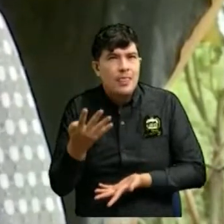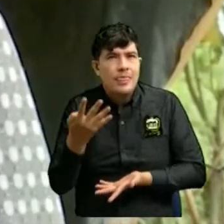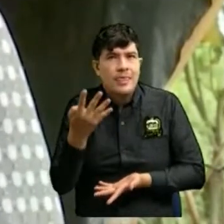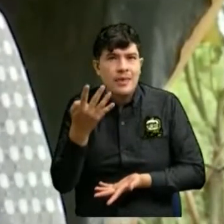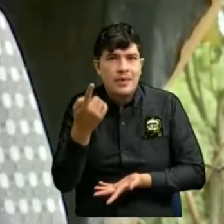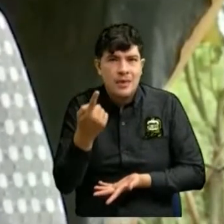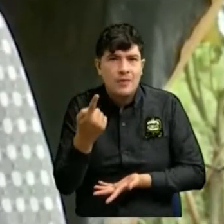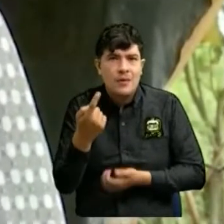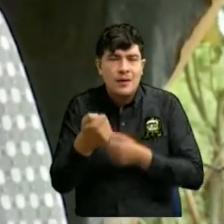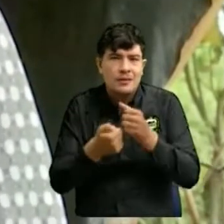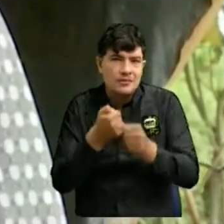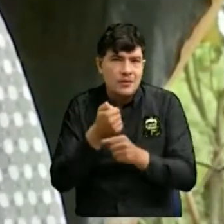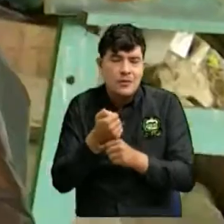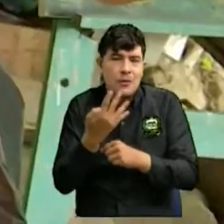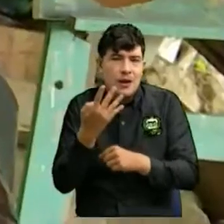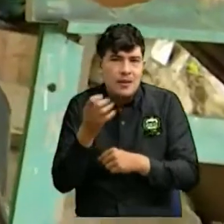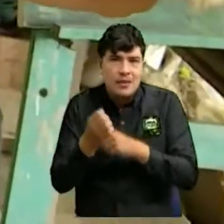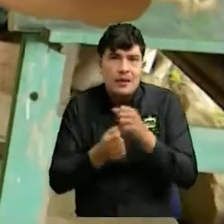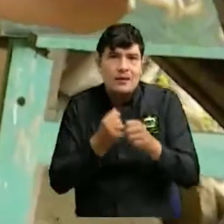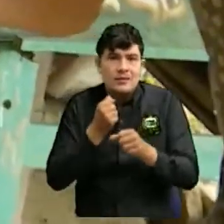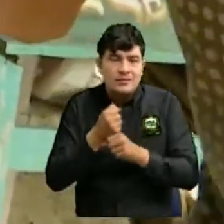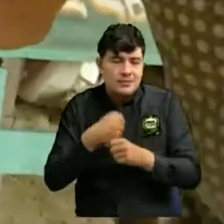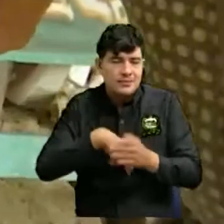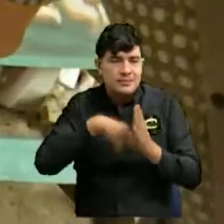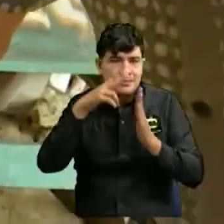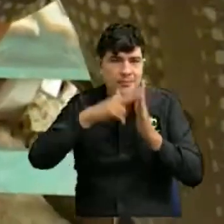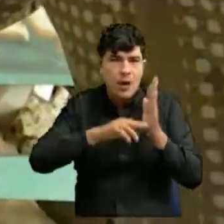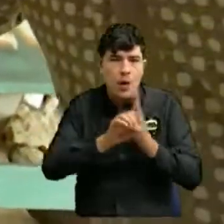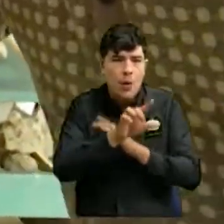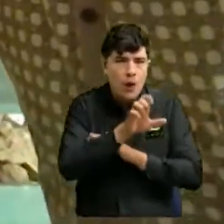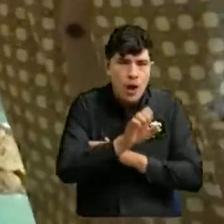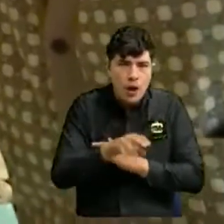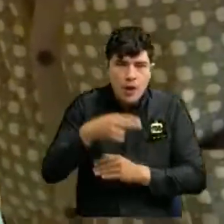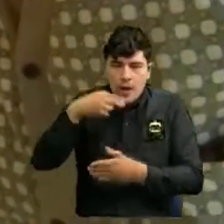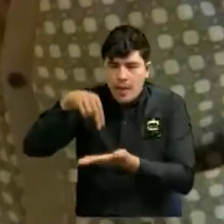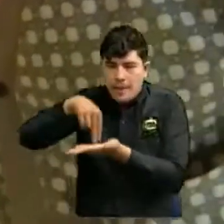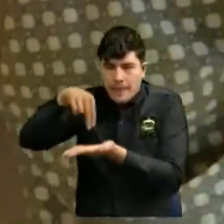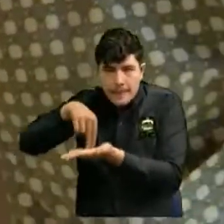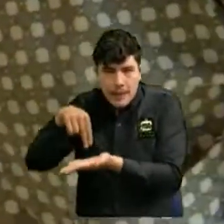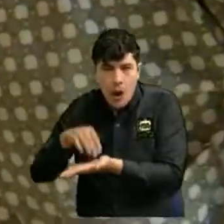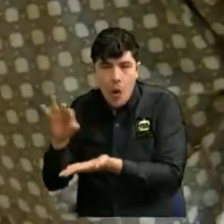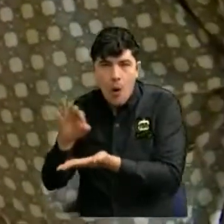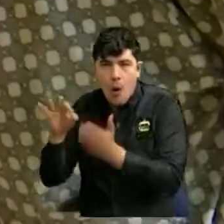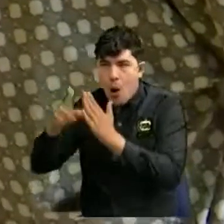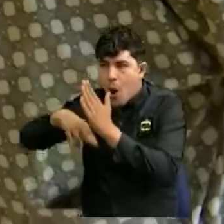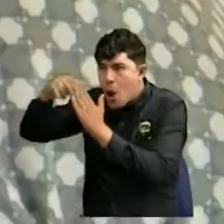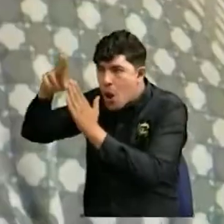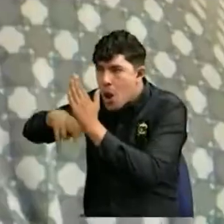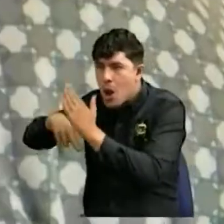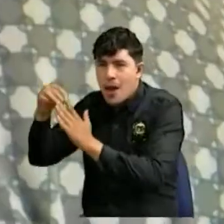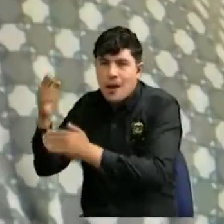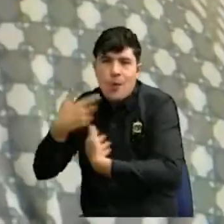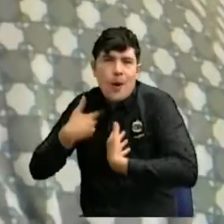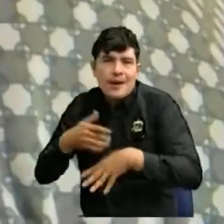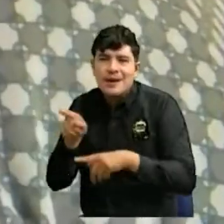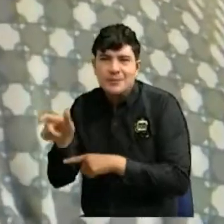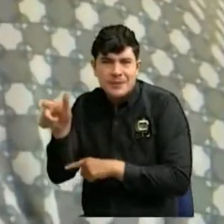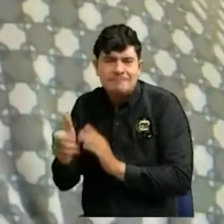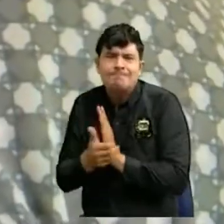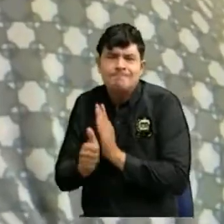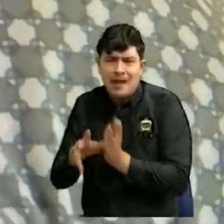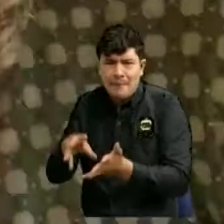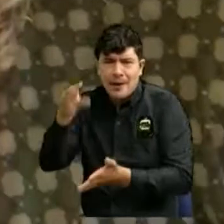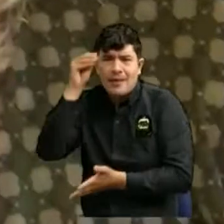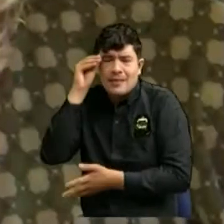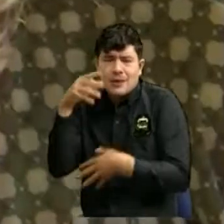ya pintaba en Bucaramanga cuadros. Pinta en óleo, en vinilo, en lienzo, en lo que lo pongan, porque este arte lo aprendió